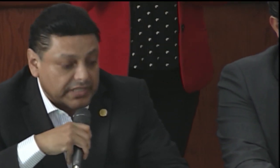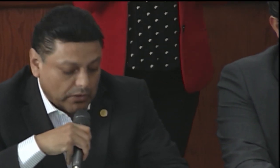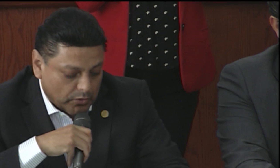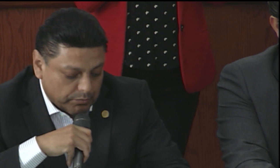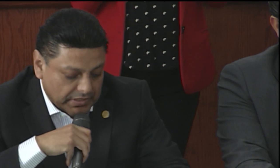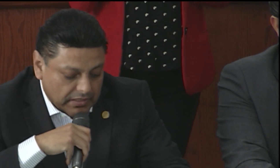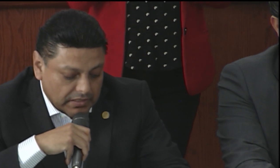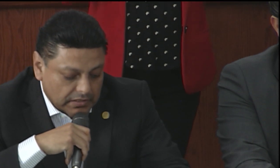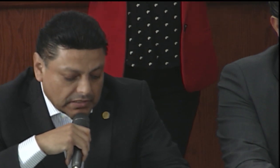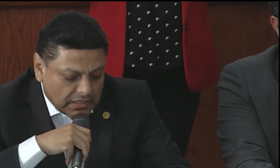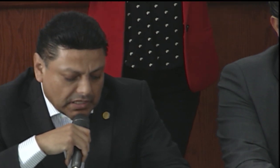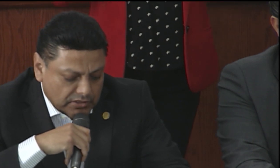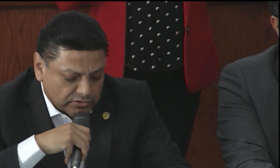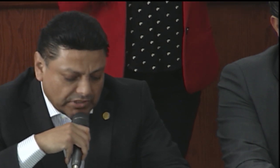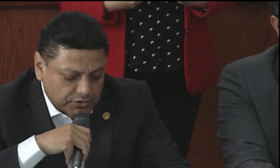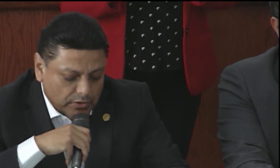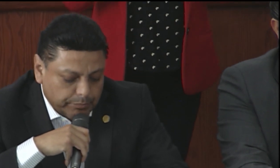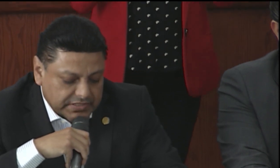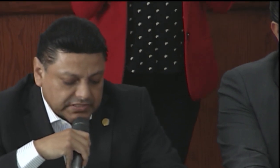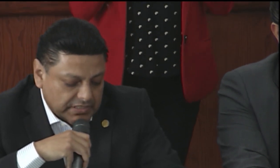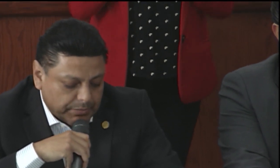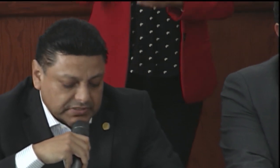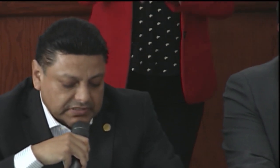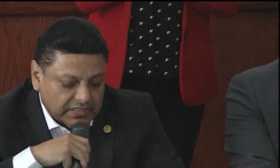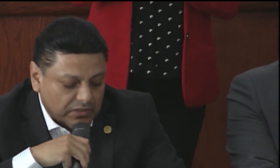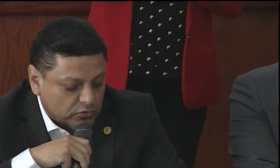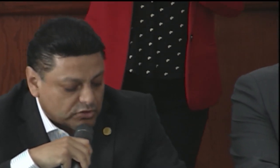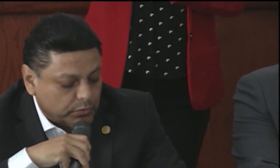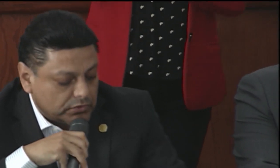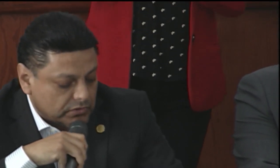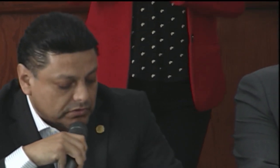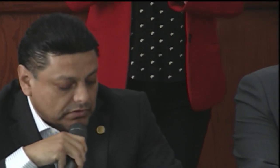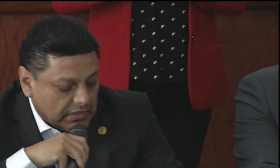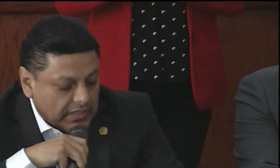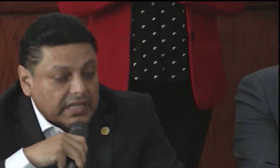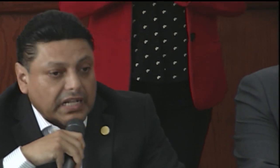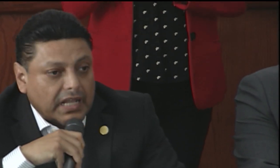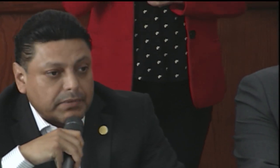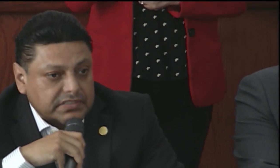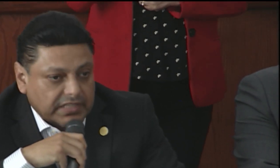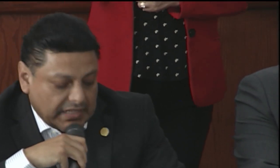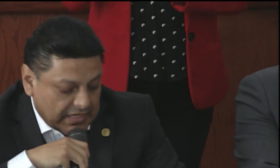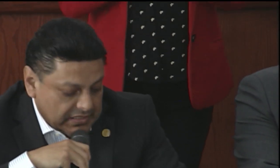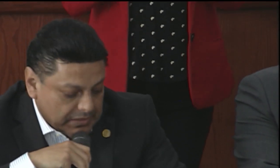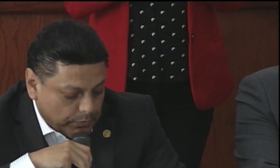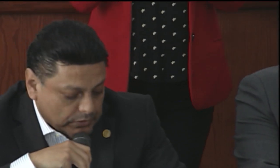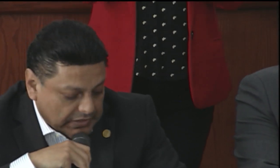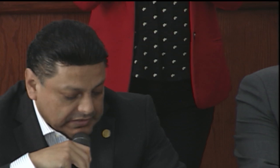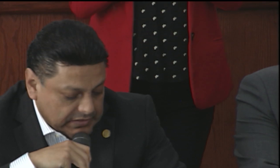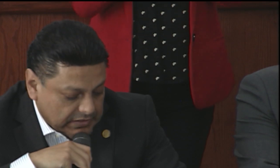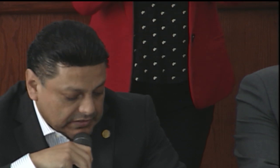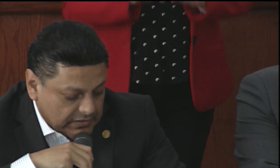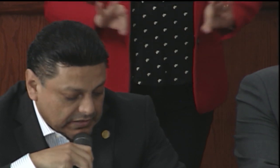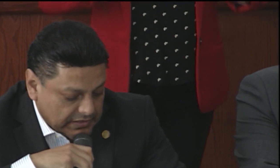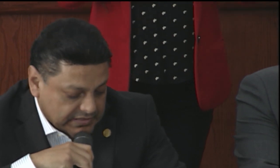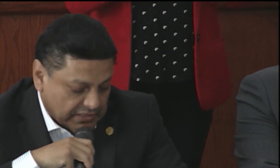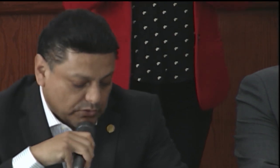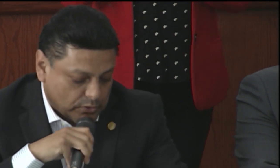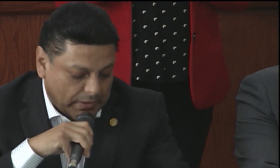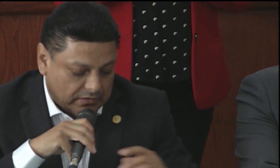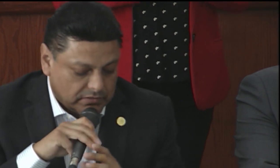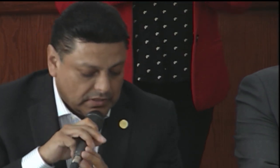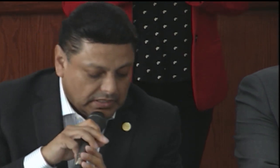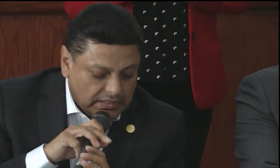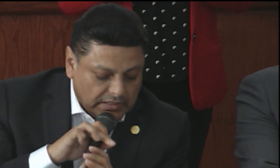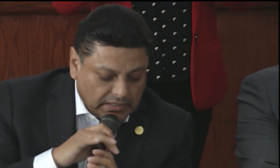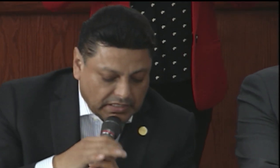y economía. A continuación, se presentan algunos puntos claves de gran importancia. Desarrollo